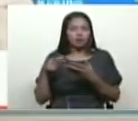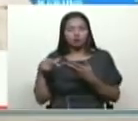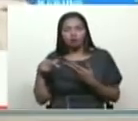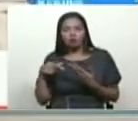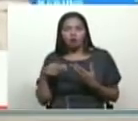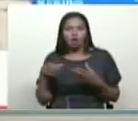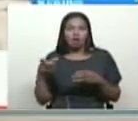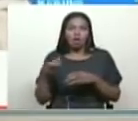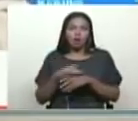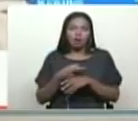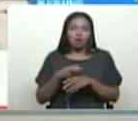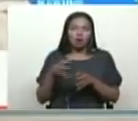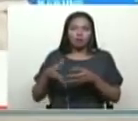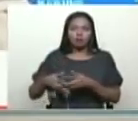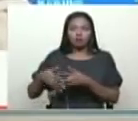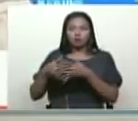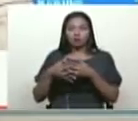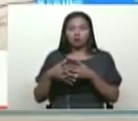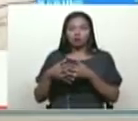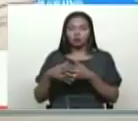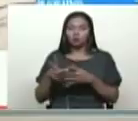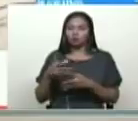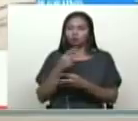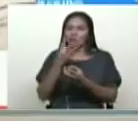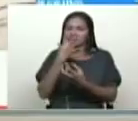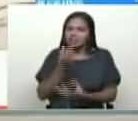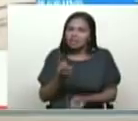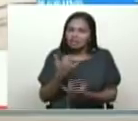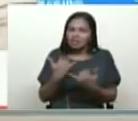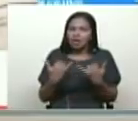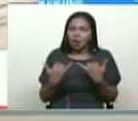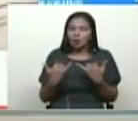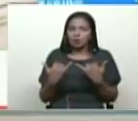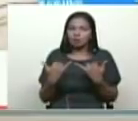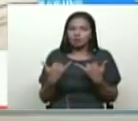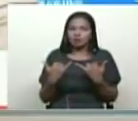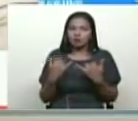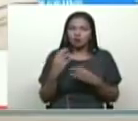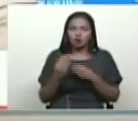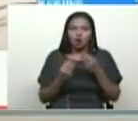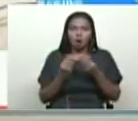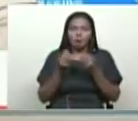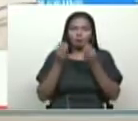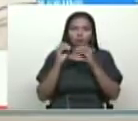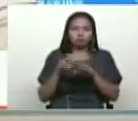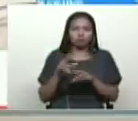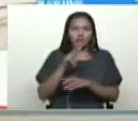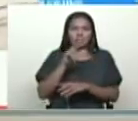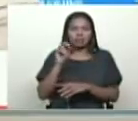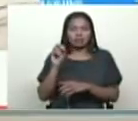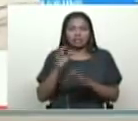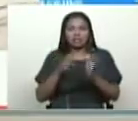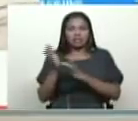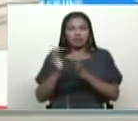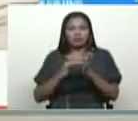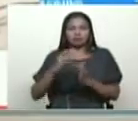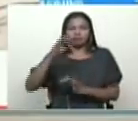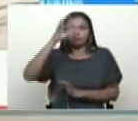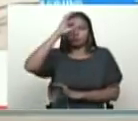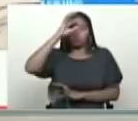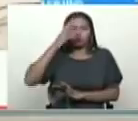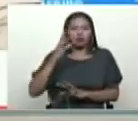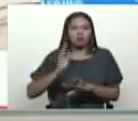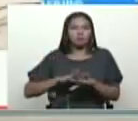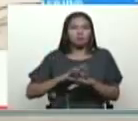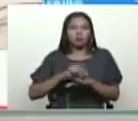el otro, no entienden todavía cómo fracasaron el 30 de abril y